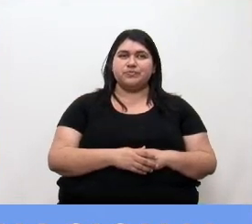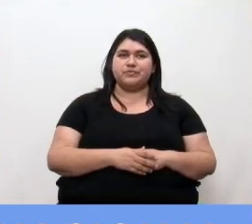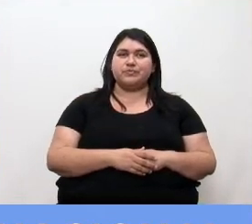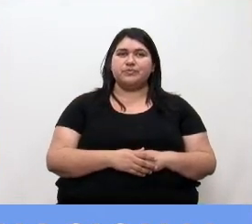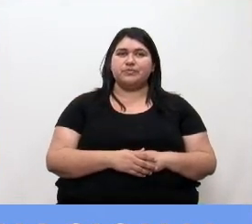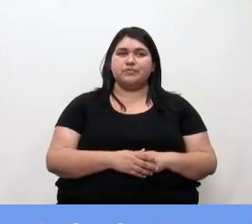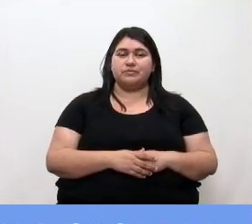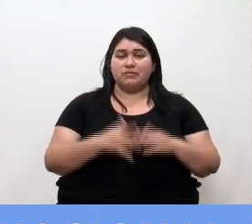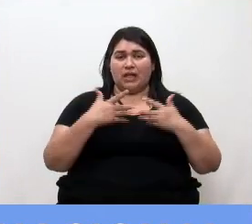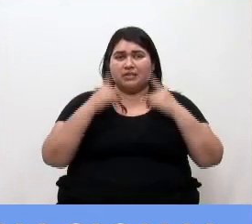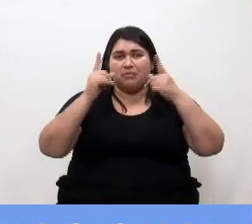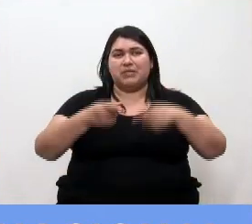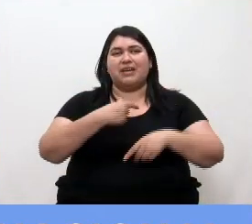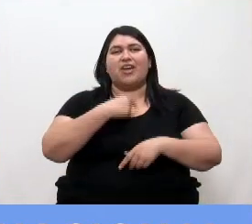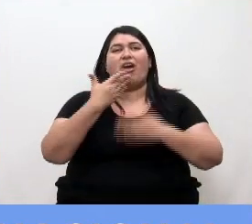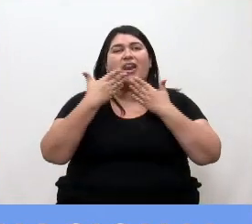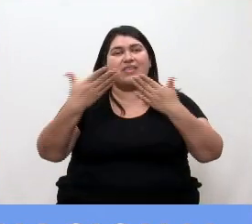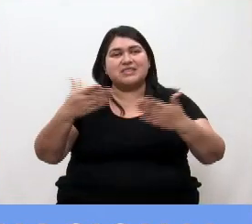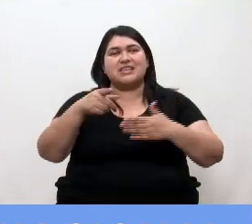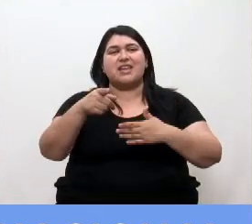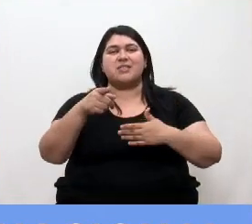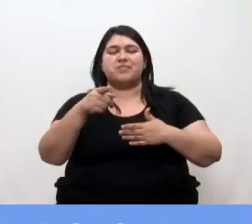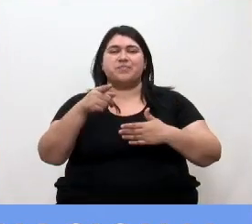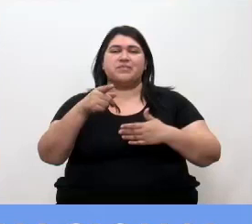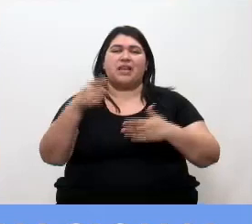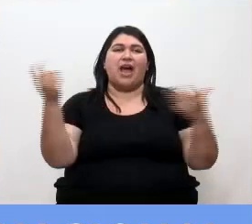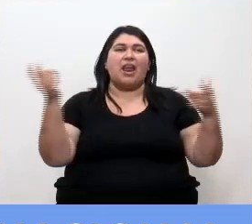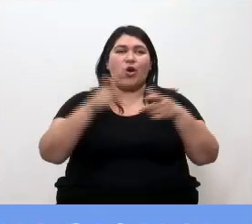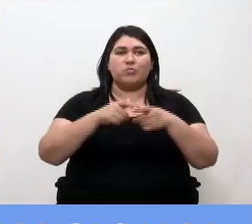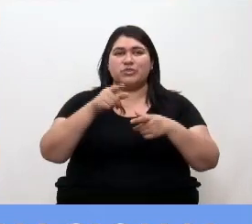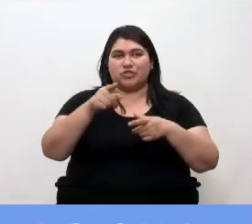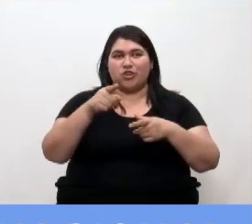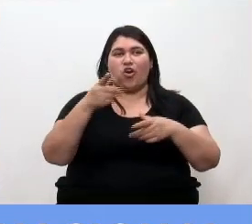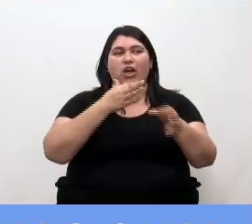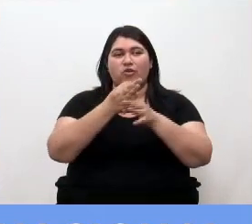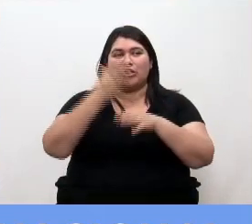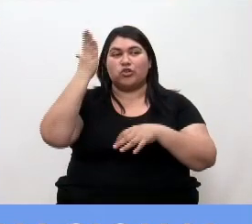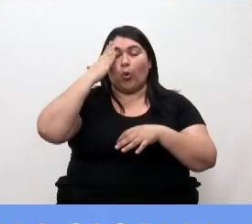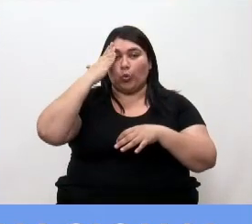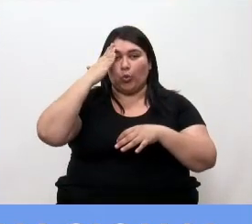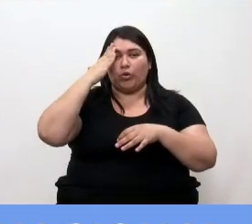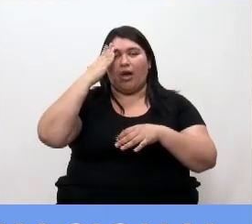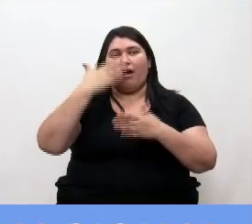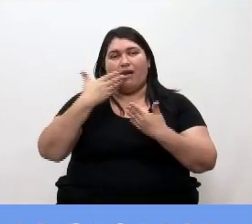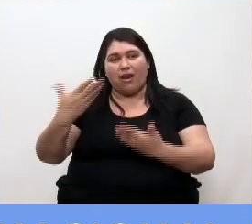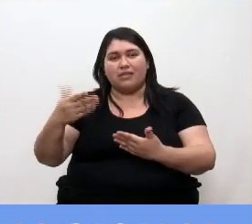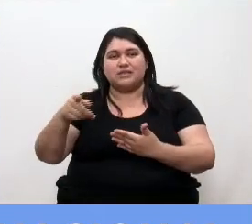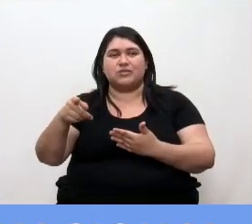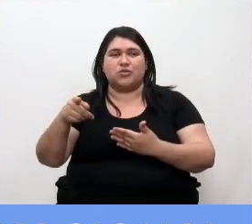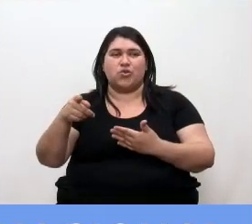también Quiero agradecer a la comisión de Educación y cultura por